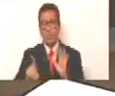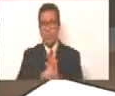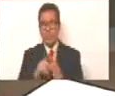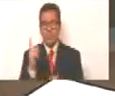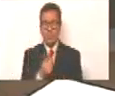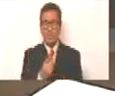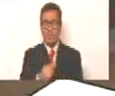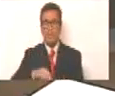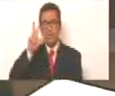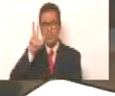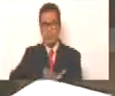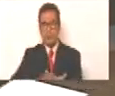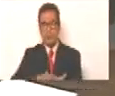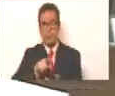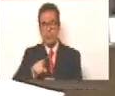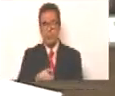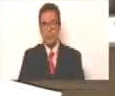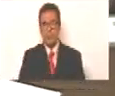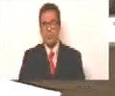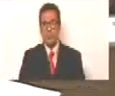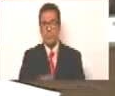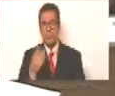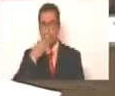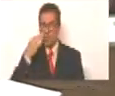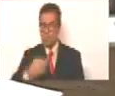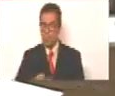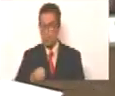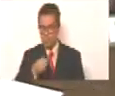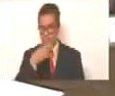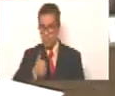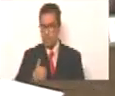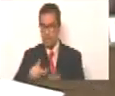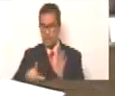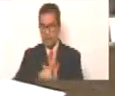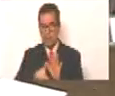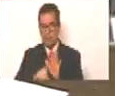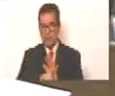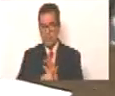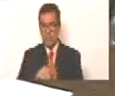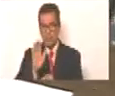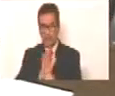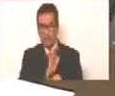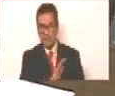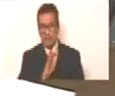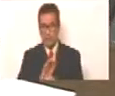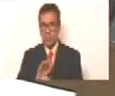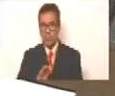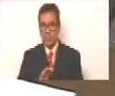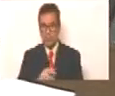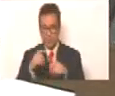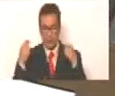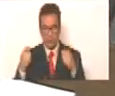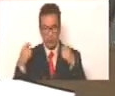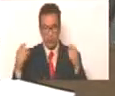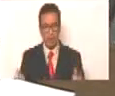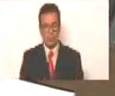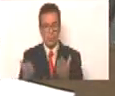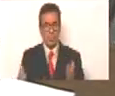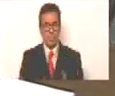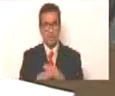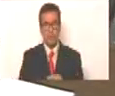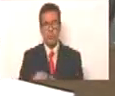aprobado esta inédita ley para la protección, la promoción del cultivo,